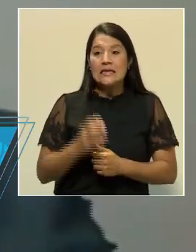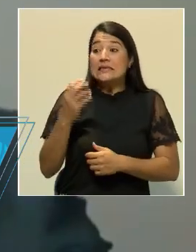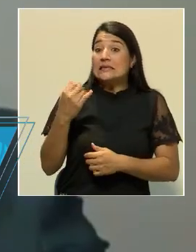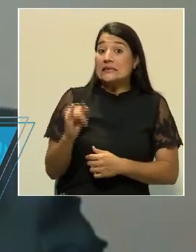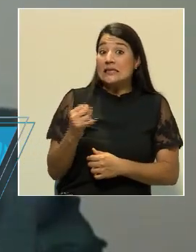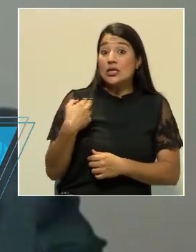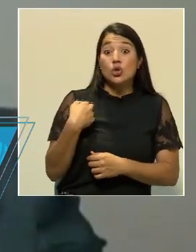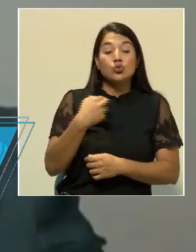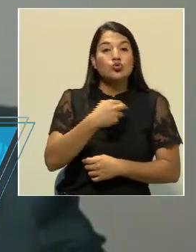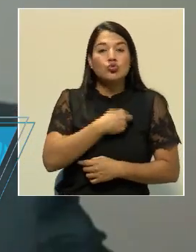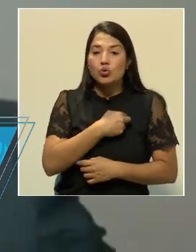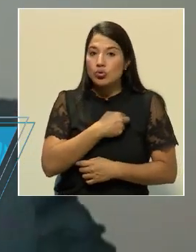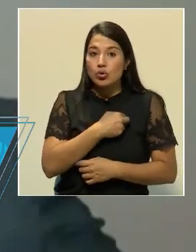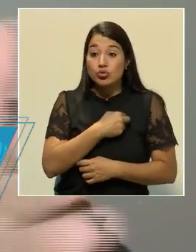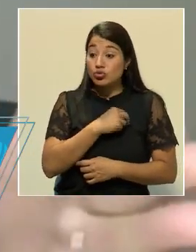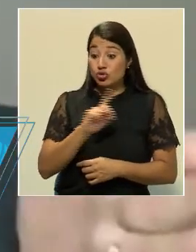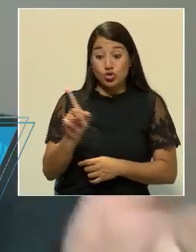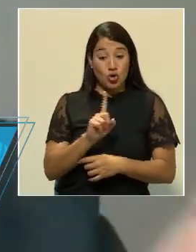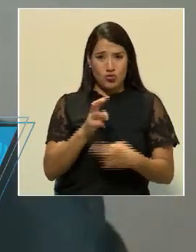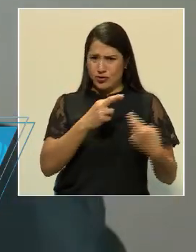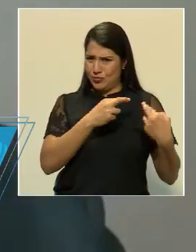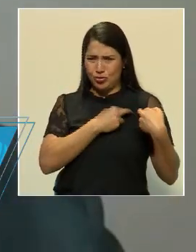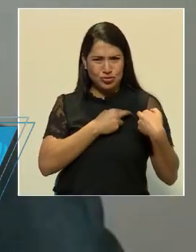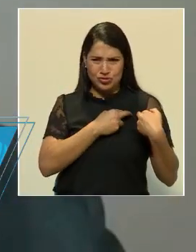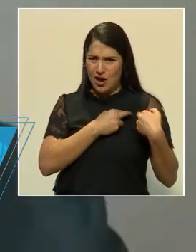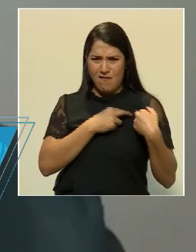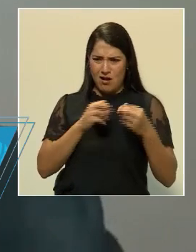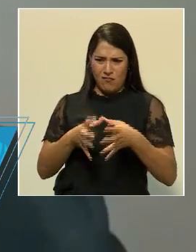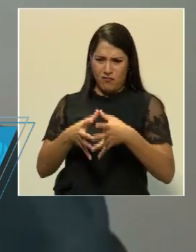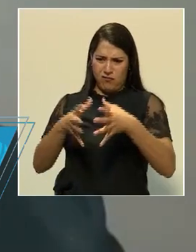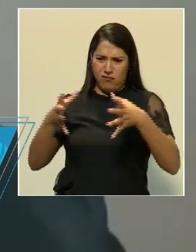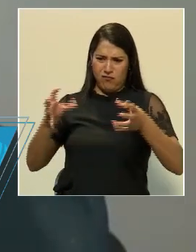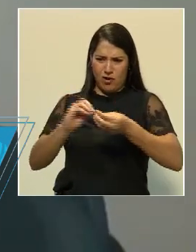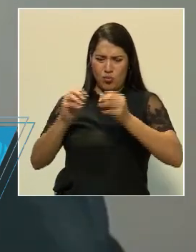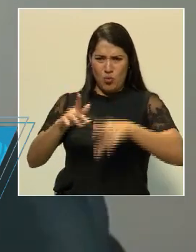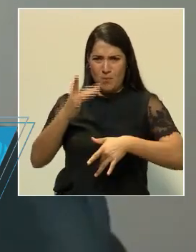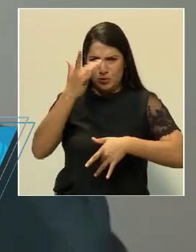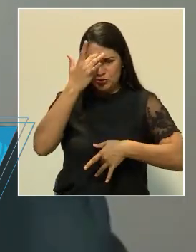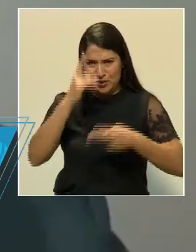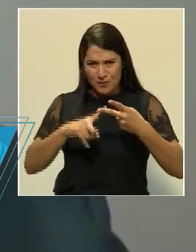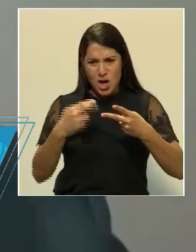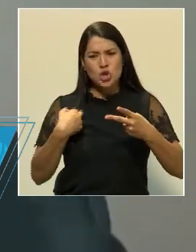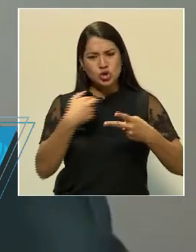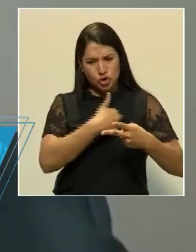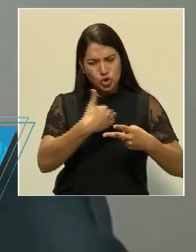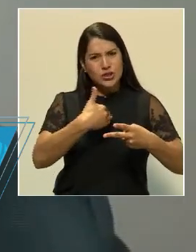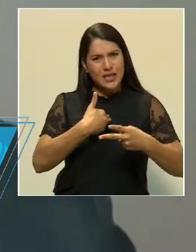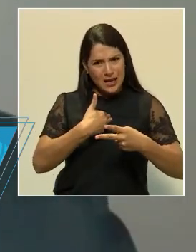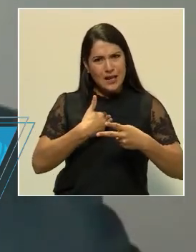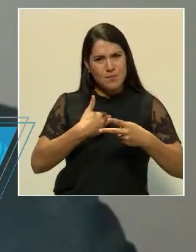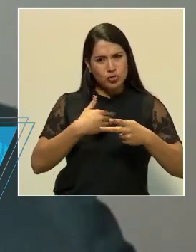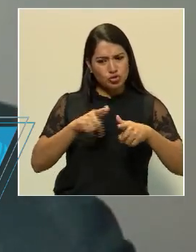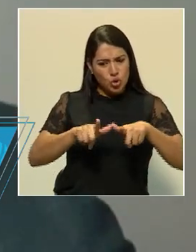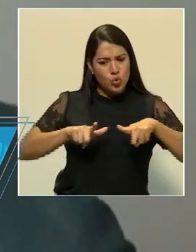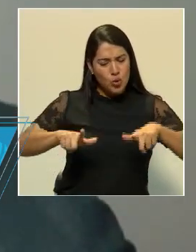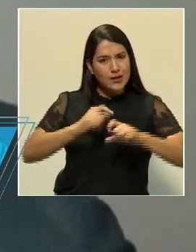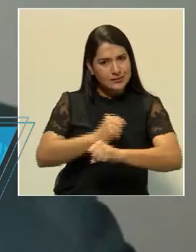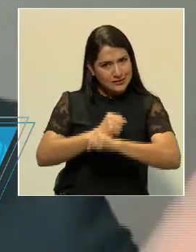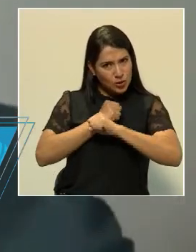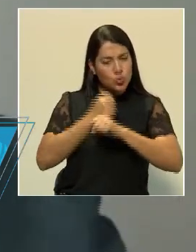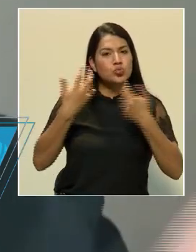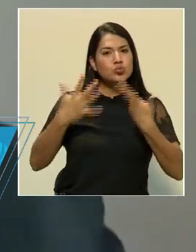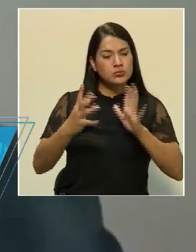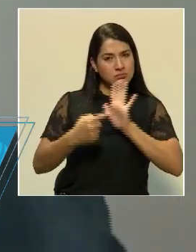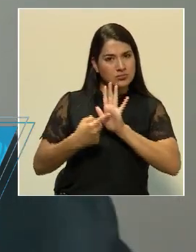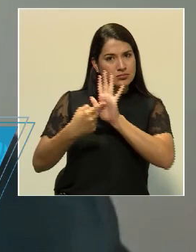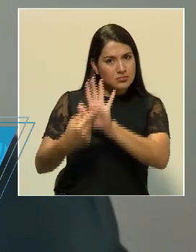si no somos causantes, si tenemos lugares seguros, y lo hemos demostrado una y otra vez,